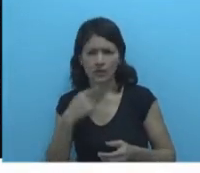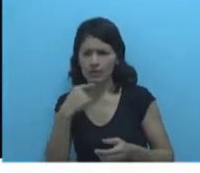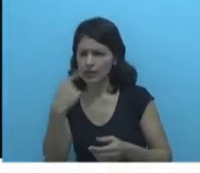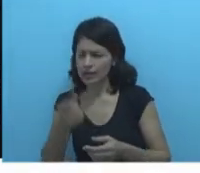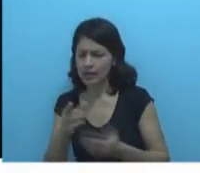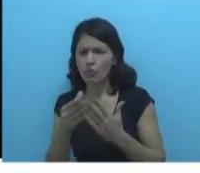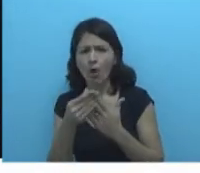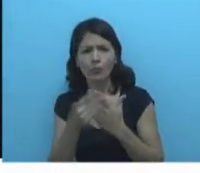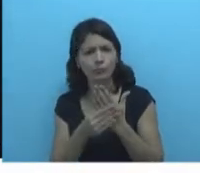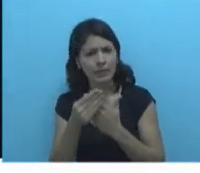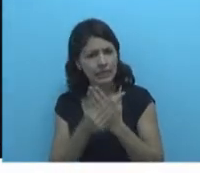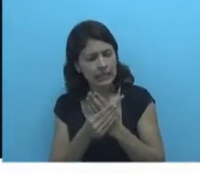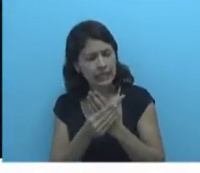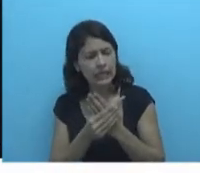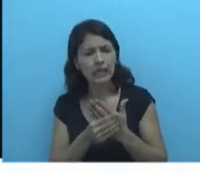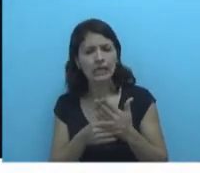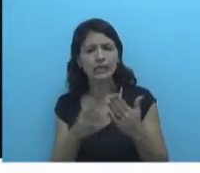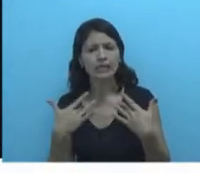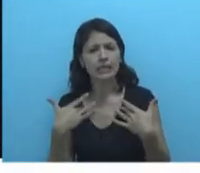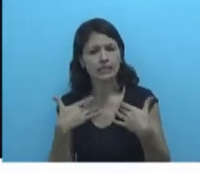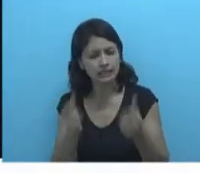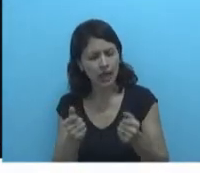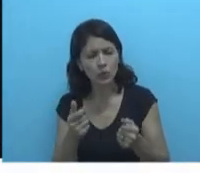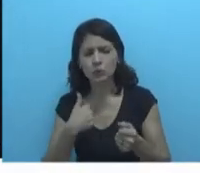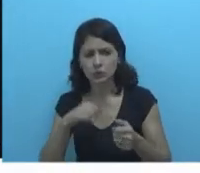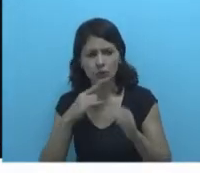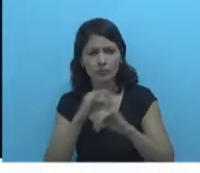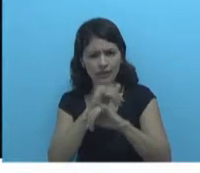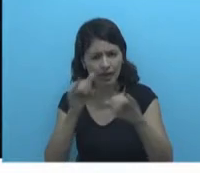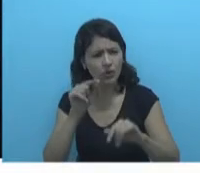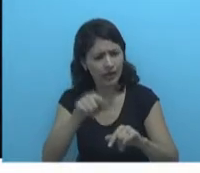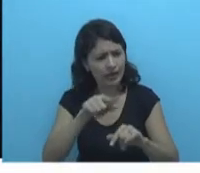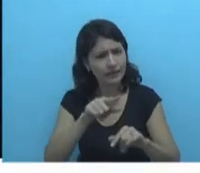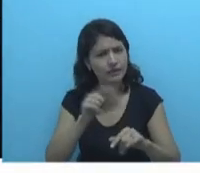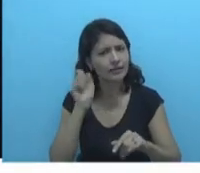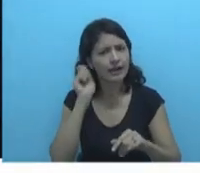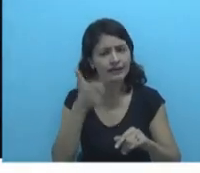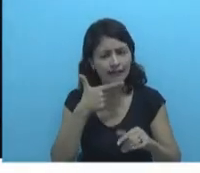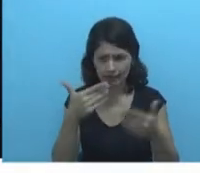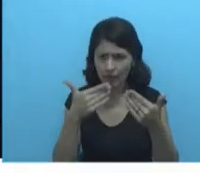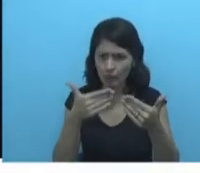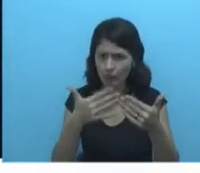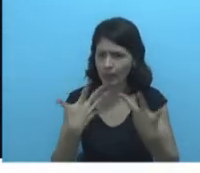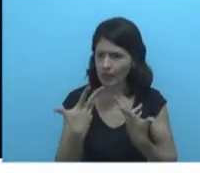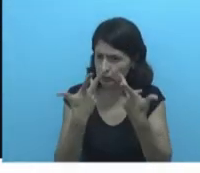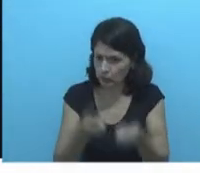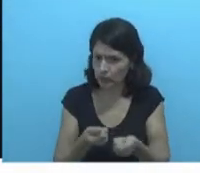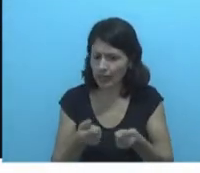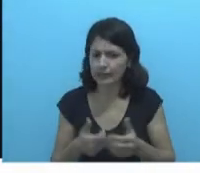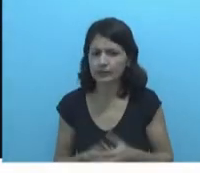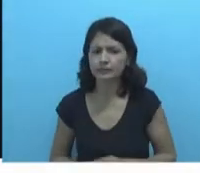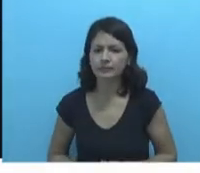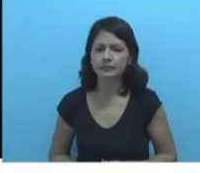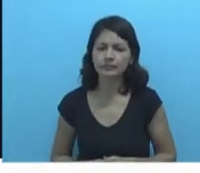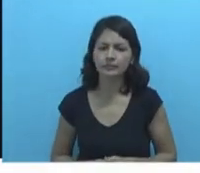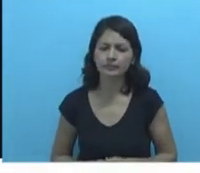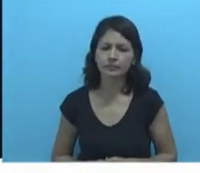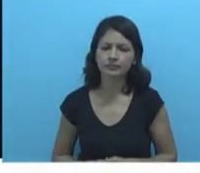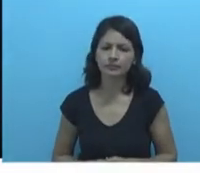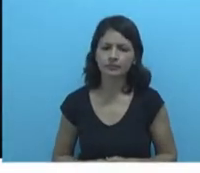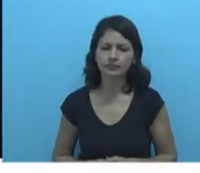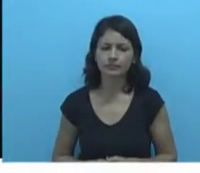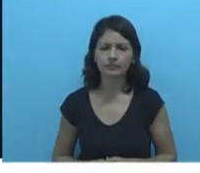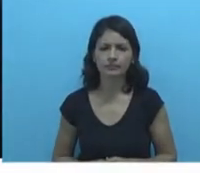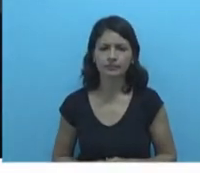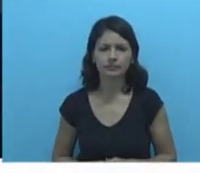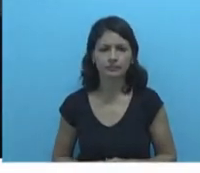que pegue un salto al vacío. Le decíamos que esto se está usando en determinados lugares, pero no tiene que quedar en lo que